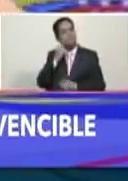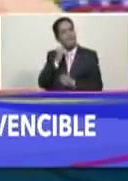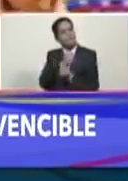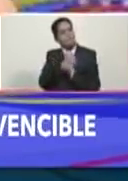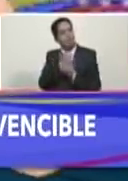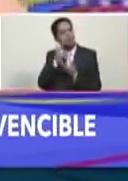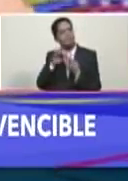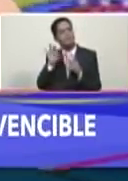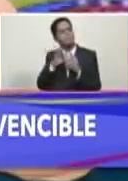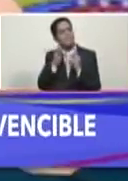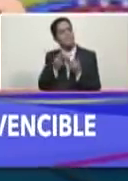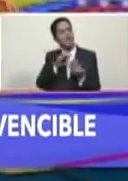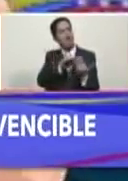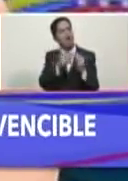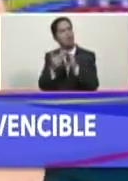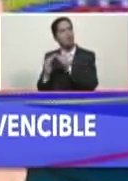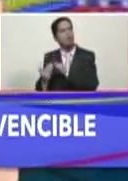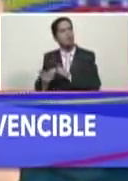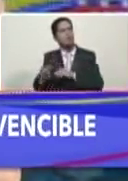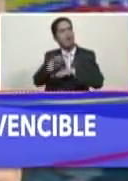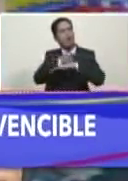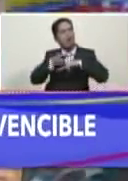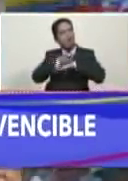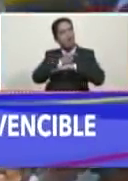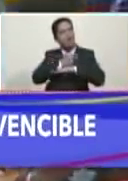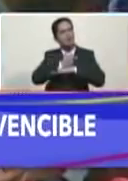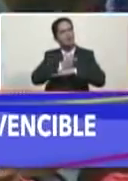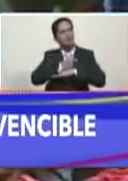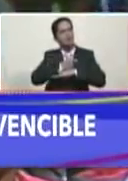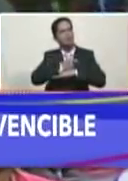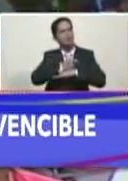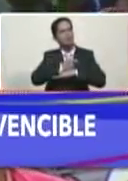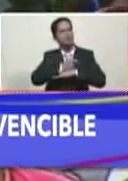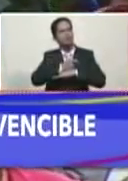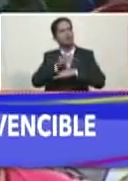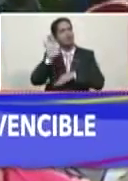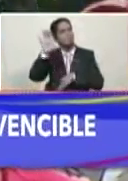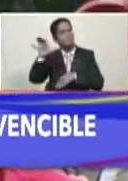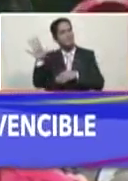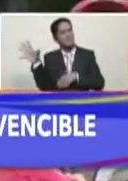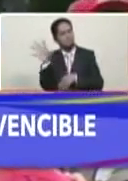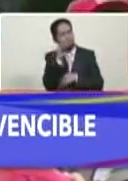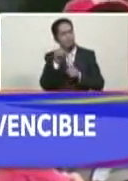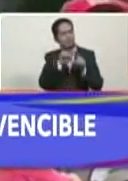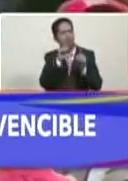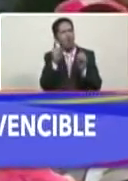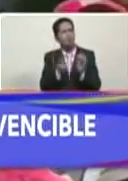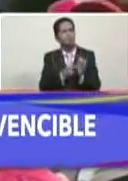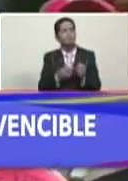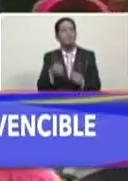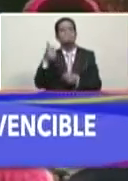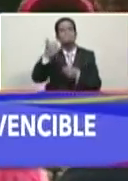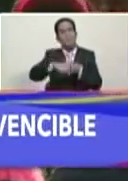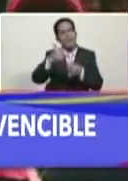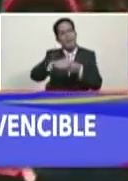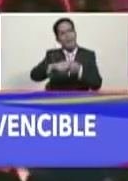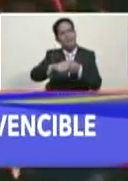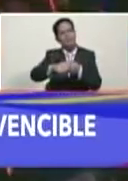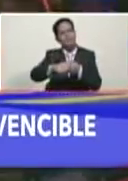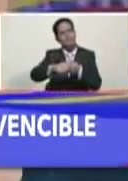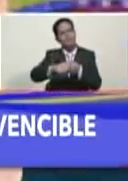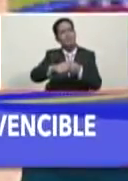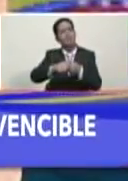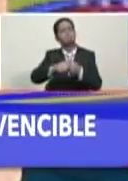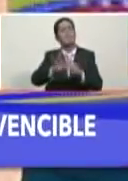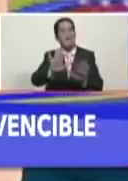familia, por la comunidad, por el gobierno, por la patria toda. Maracaibo, Maracaibo. Ahora